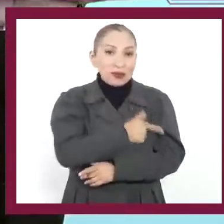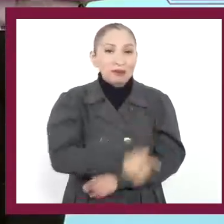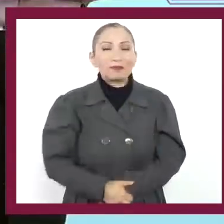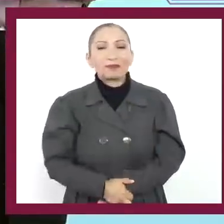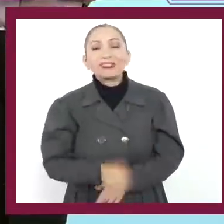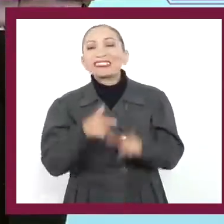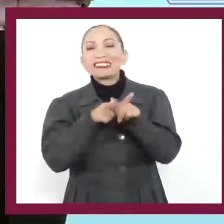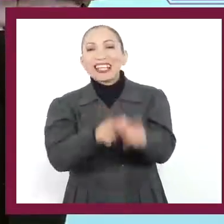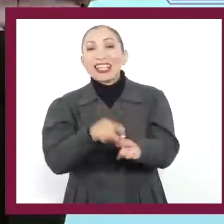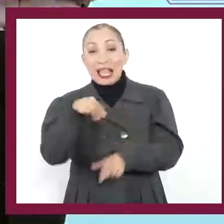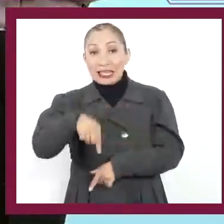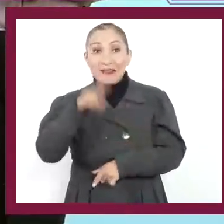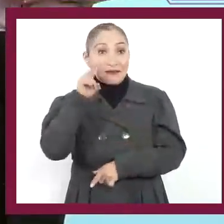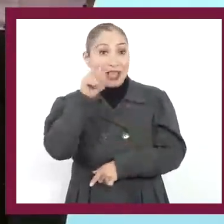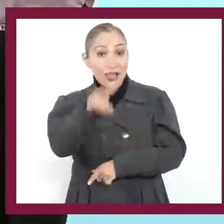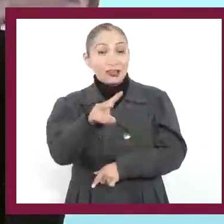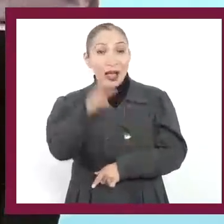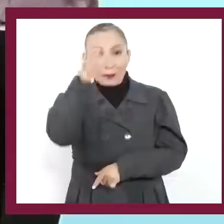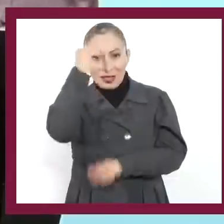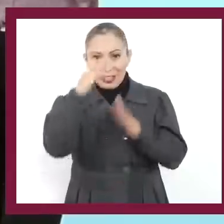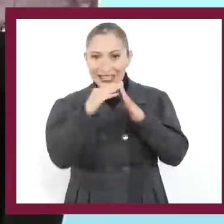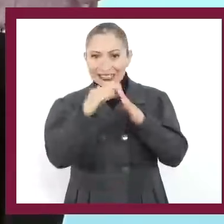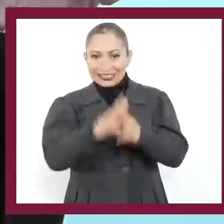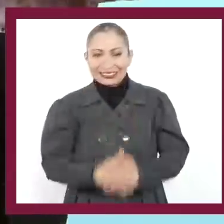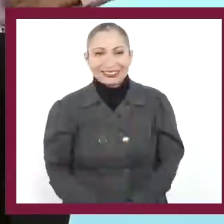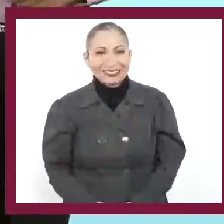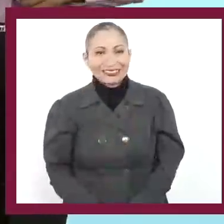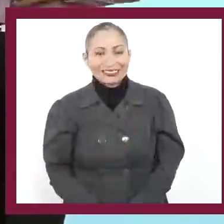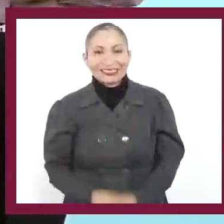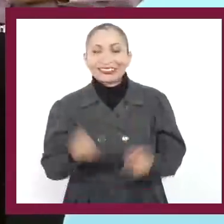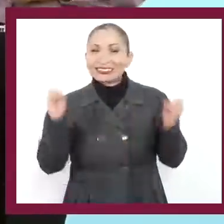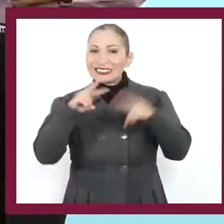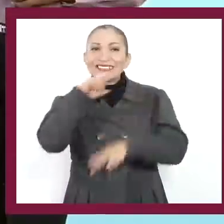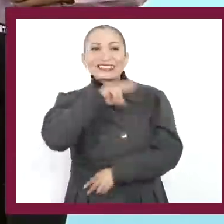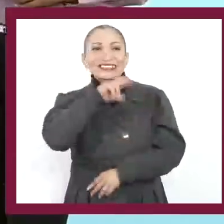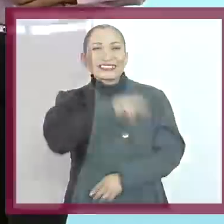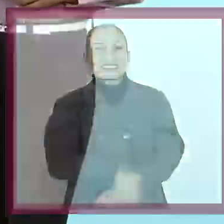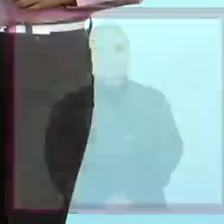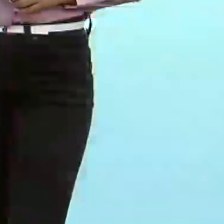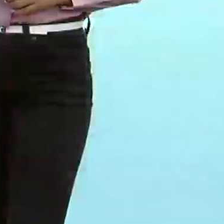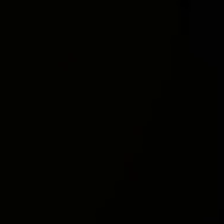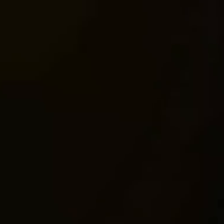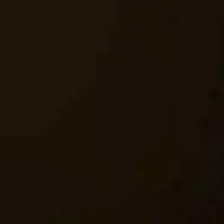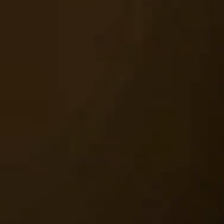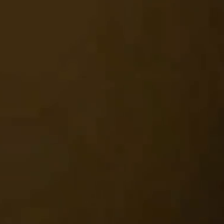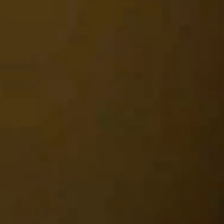Continúen con la programación de Aprende en Casa. ¡Hasta pronto!